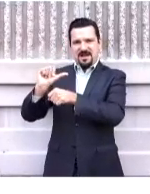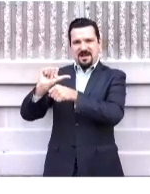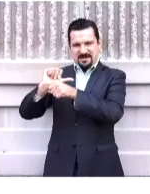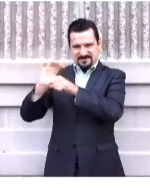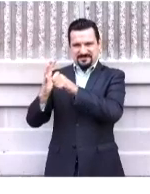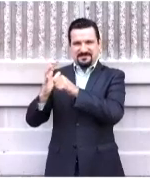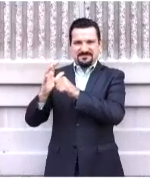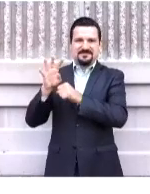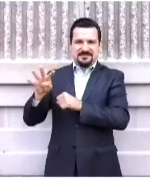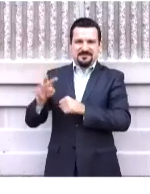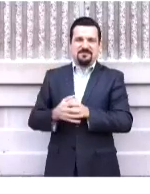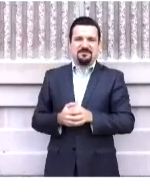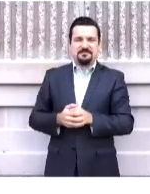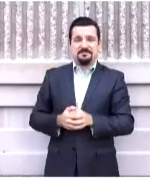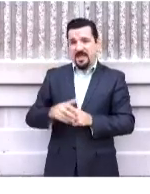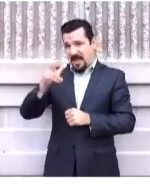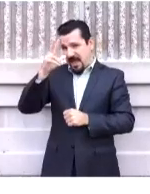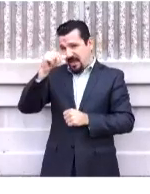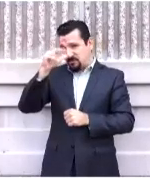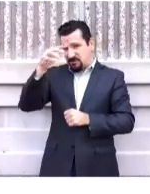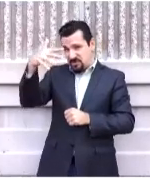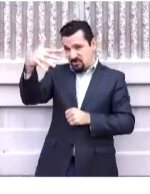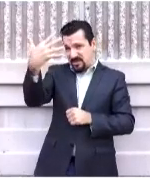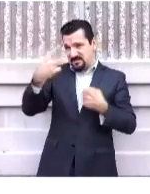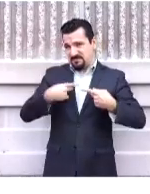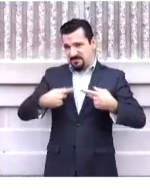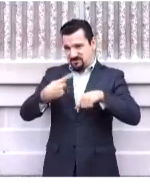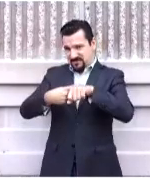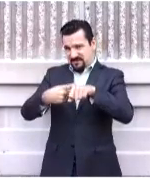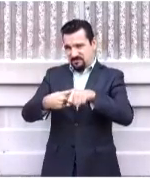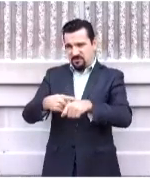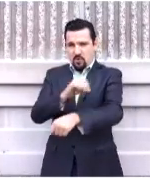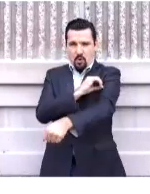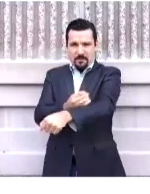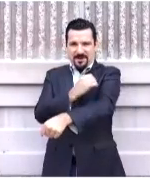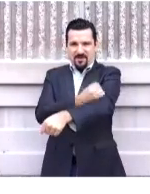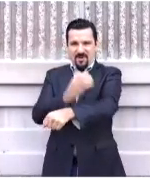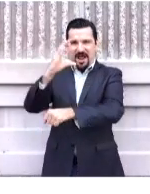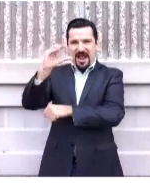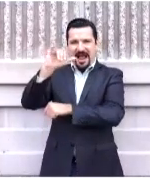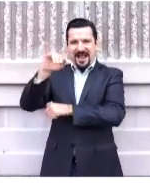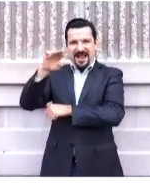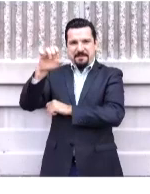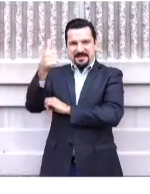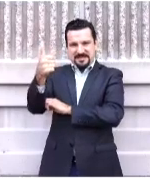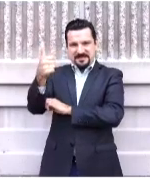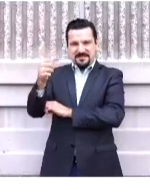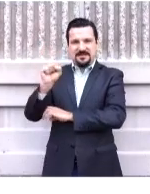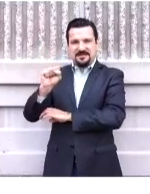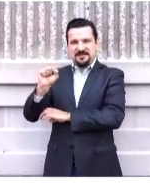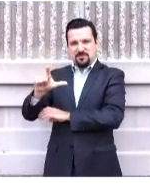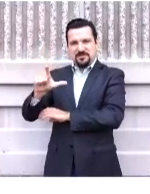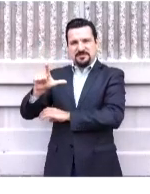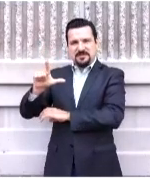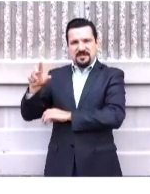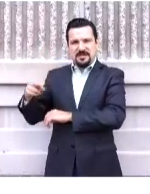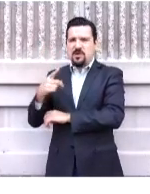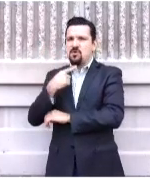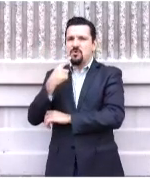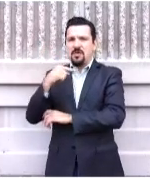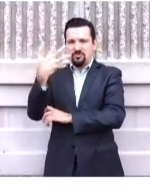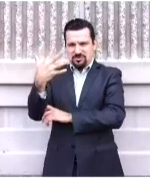sigue. Hermosillo tiene 15 casos, Cajeme 6, San Luis Río Colorado 5, Magdalena